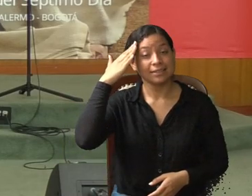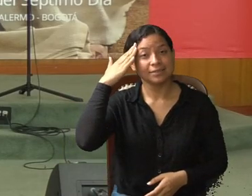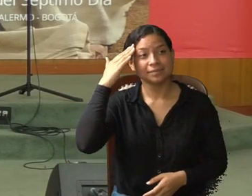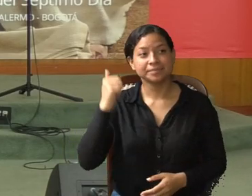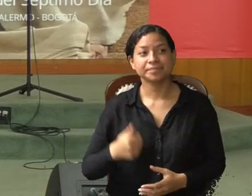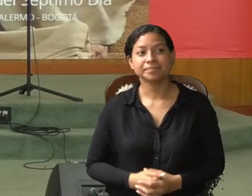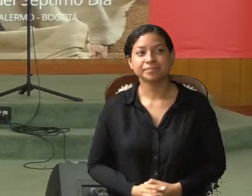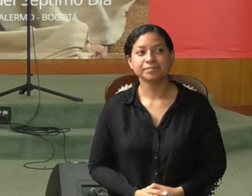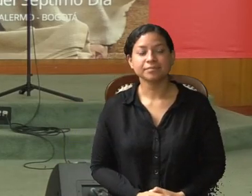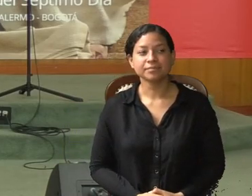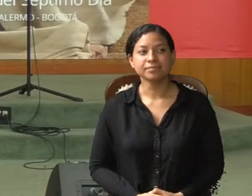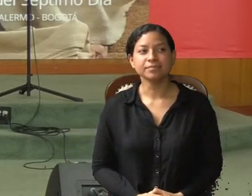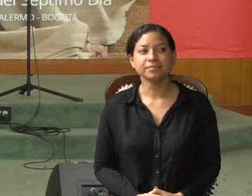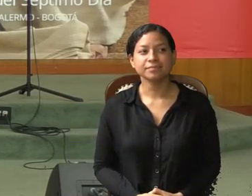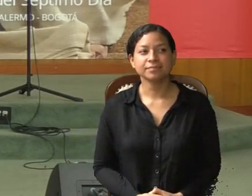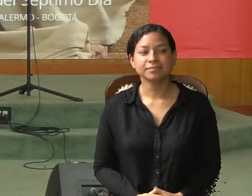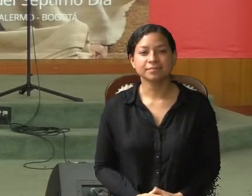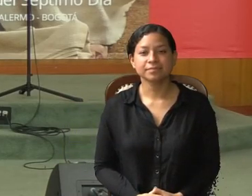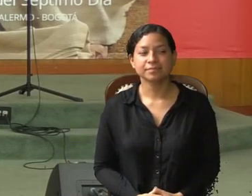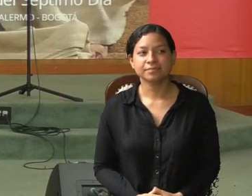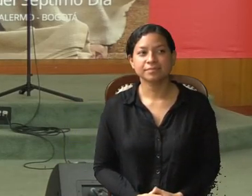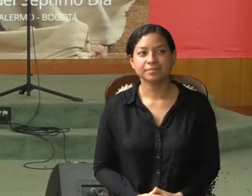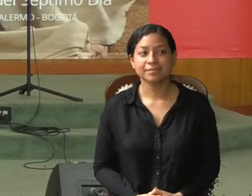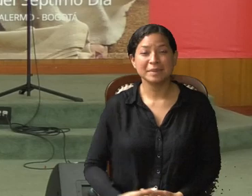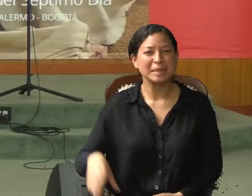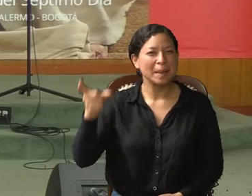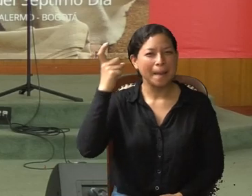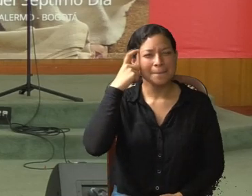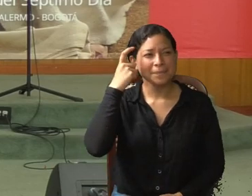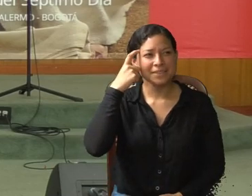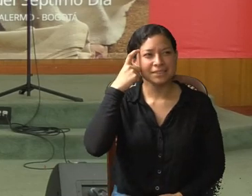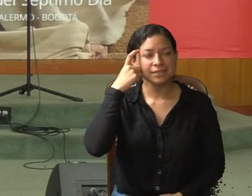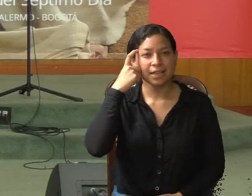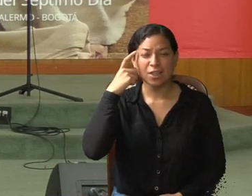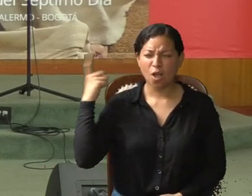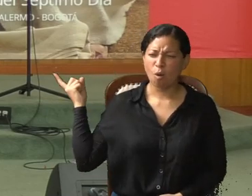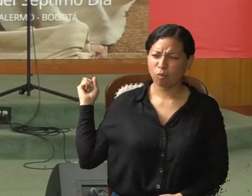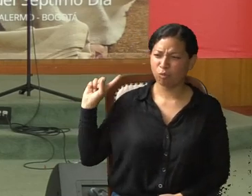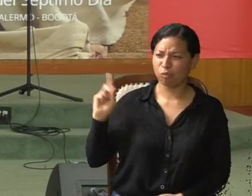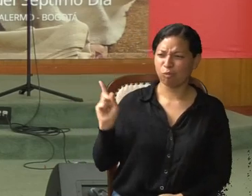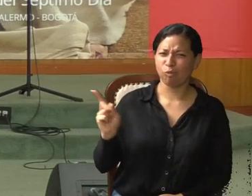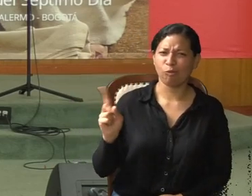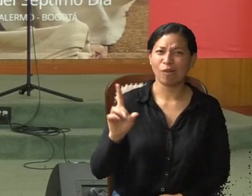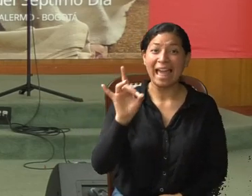estaba haciendo cuentas y hace aproximadamente unos 15 años no me paraba en ese lugar.